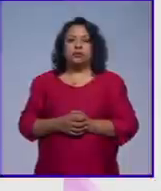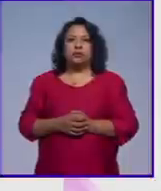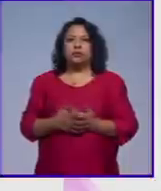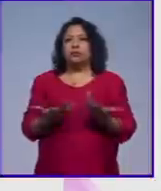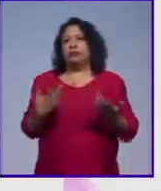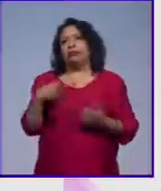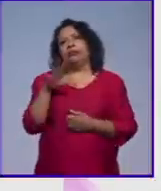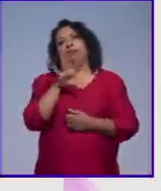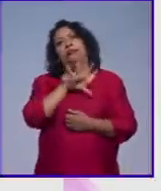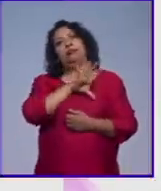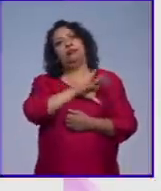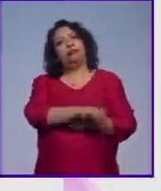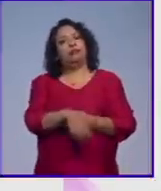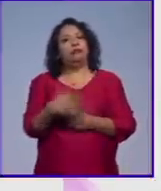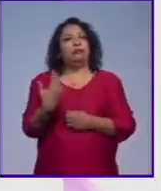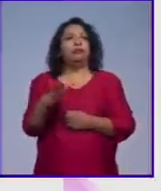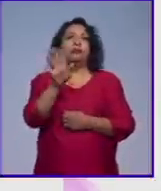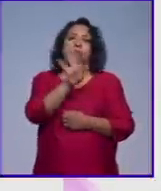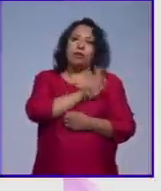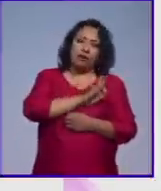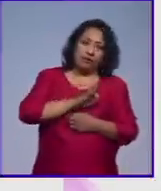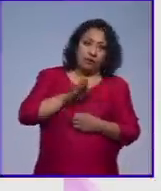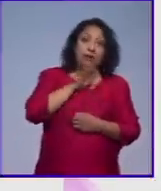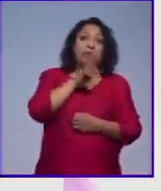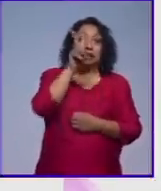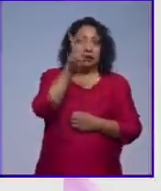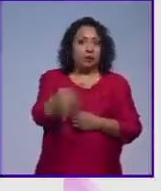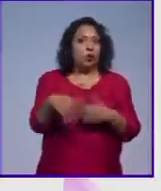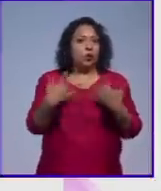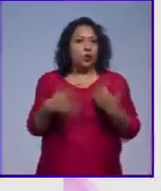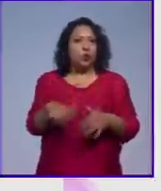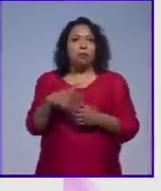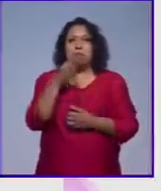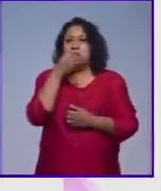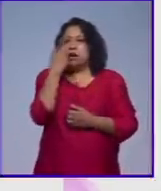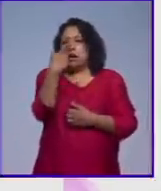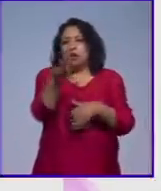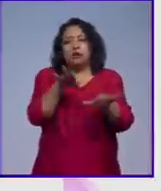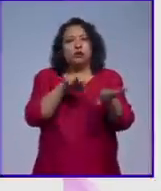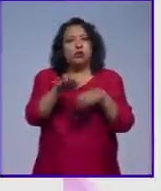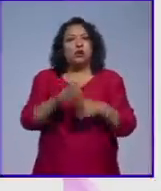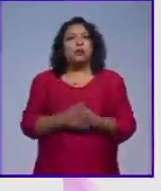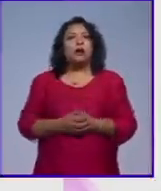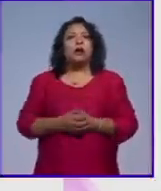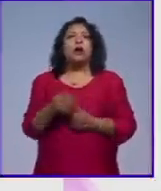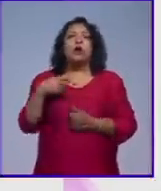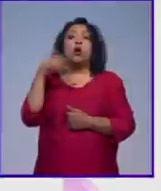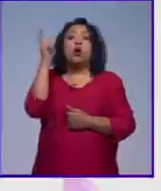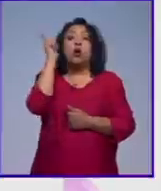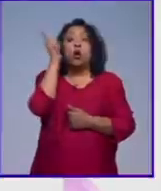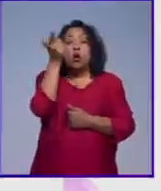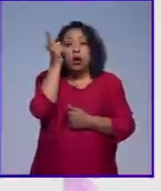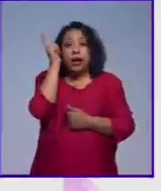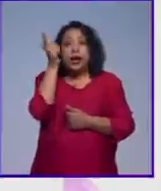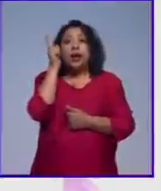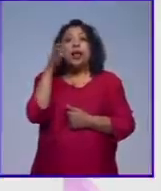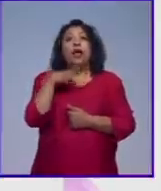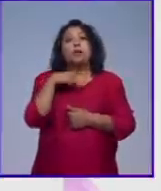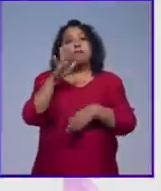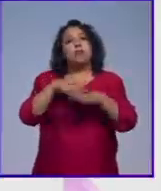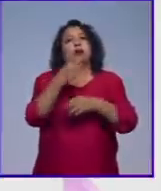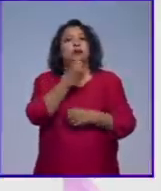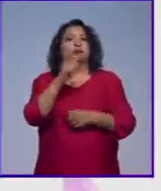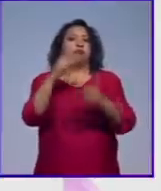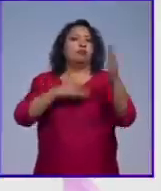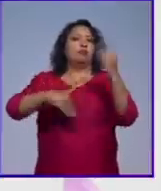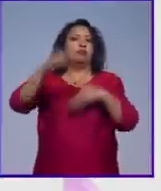Me encanta. Felicidades. La verdad es que está extraordinario. Extraordinario trabajo. Y bueno, ojalá que tenga mucho más éxito